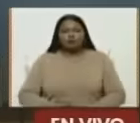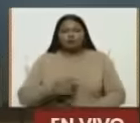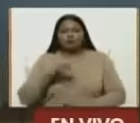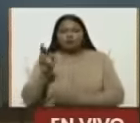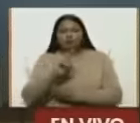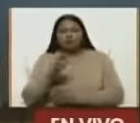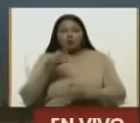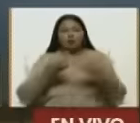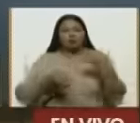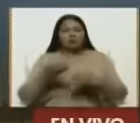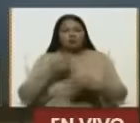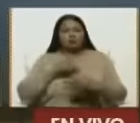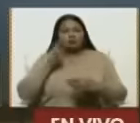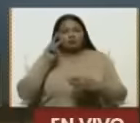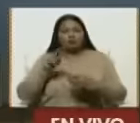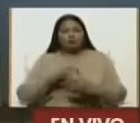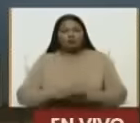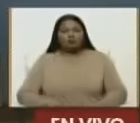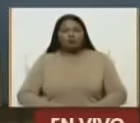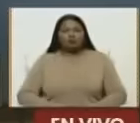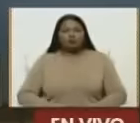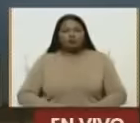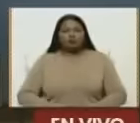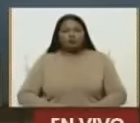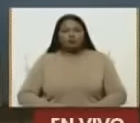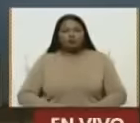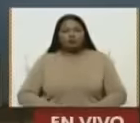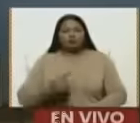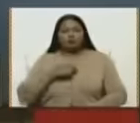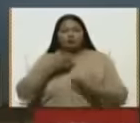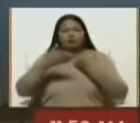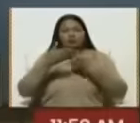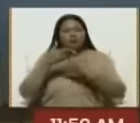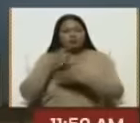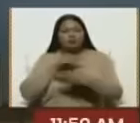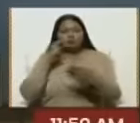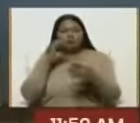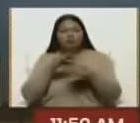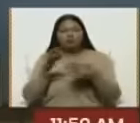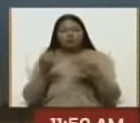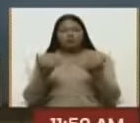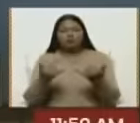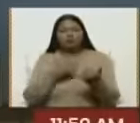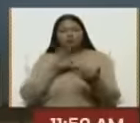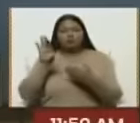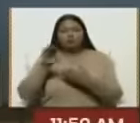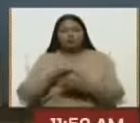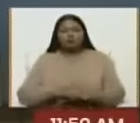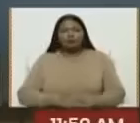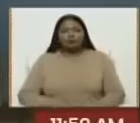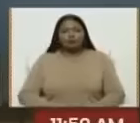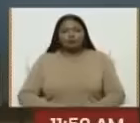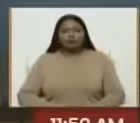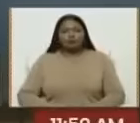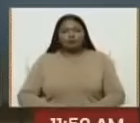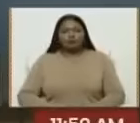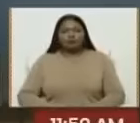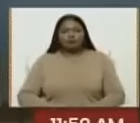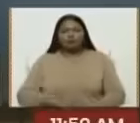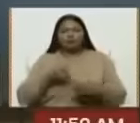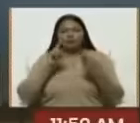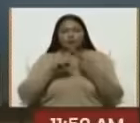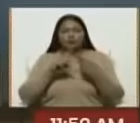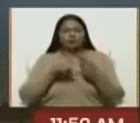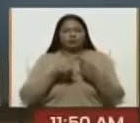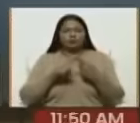justicia. El clima de convivencia existente en nuestro país, el primero tiene que